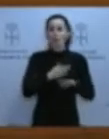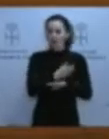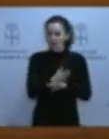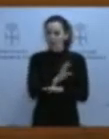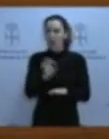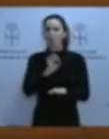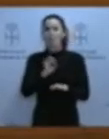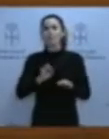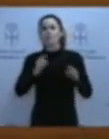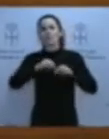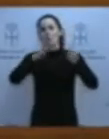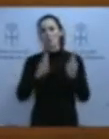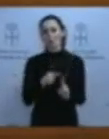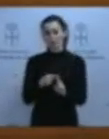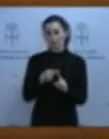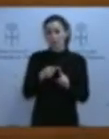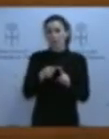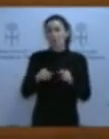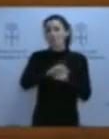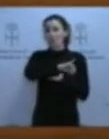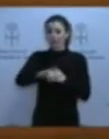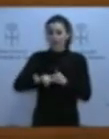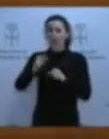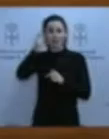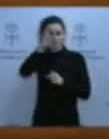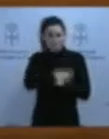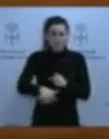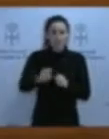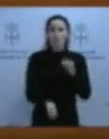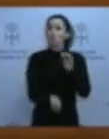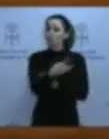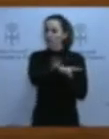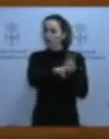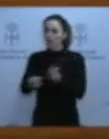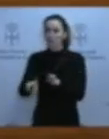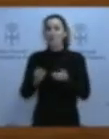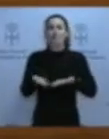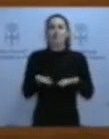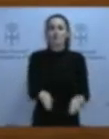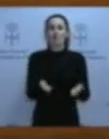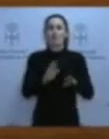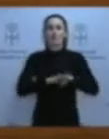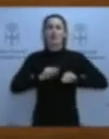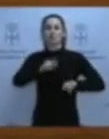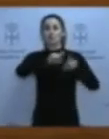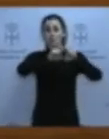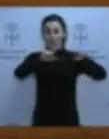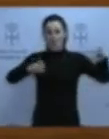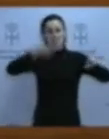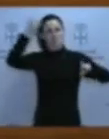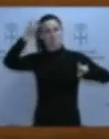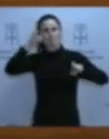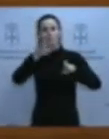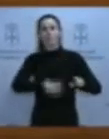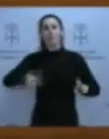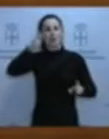y el de Cangas de Onís, para las villas de las zonas rurales. Otros de nueva creación han ayudado a emprendedores en el mundo rural, como el